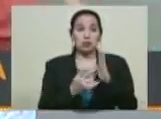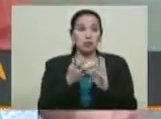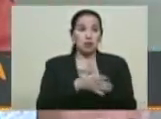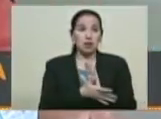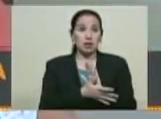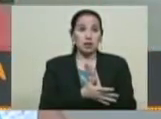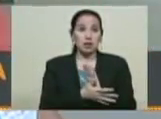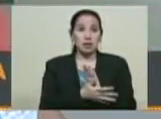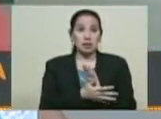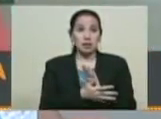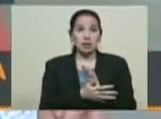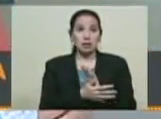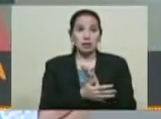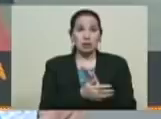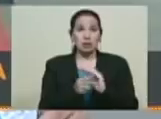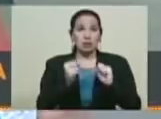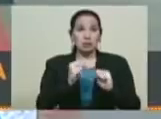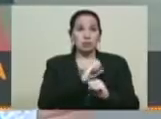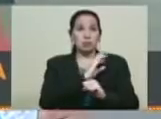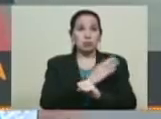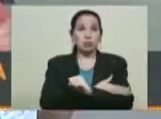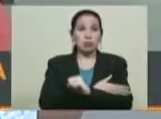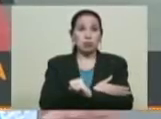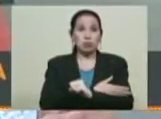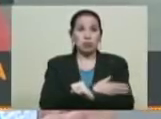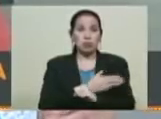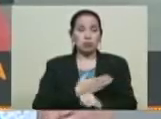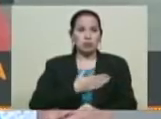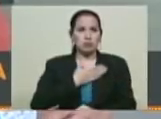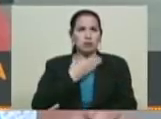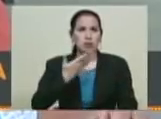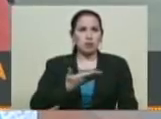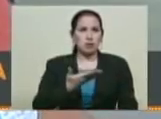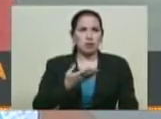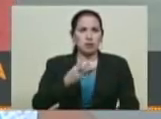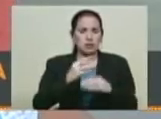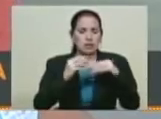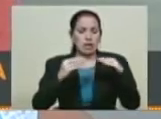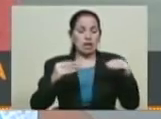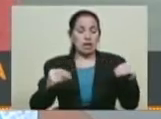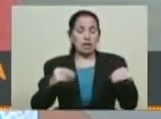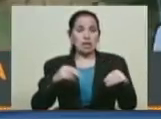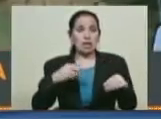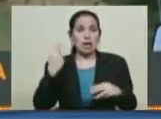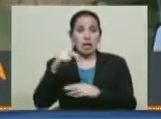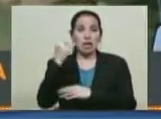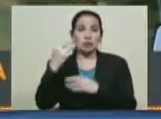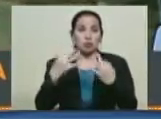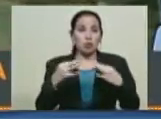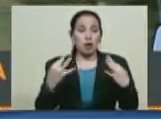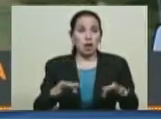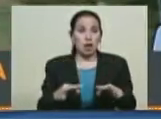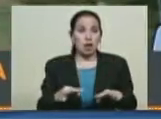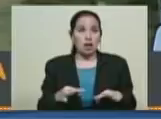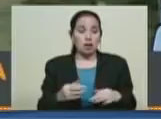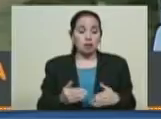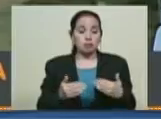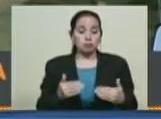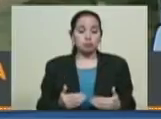terreno suficiente para hacer unas salinas artificiales. Chino, vamos para adelante,